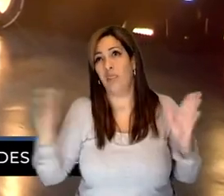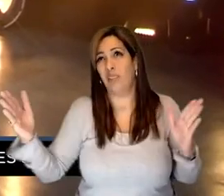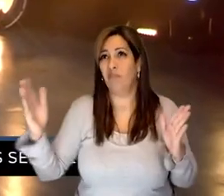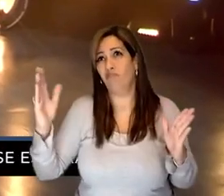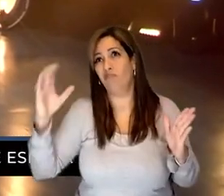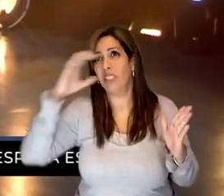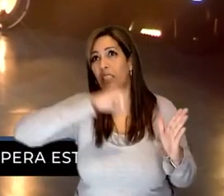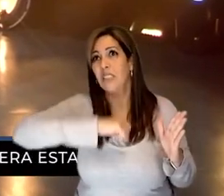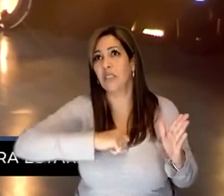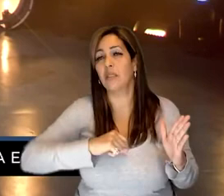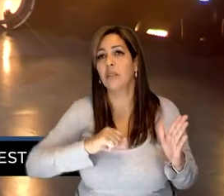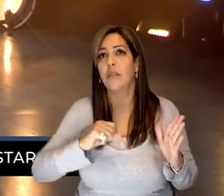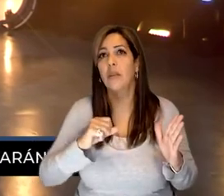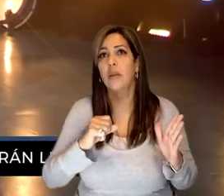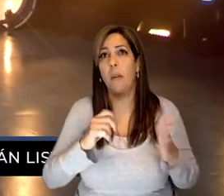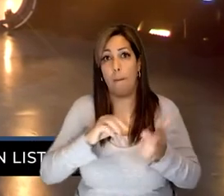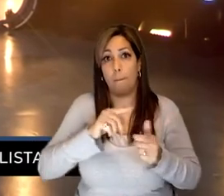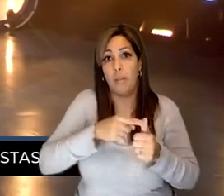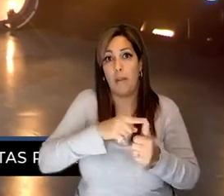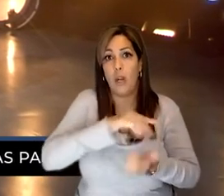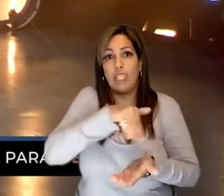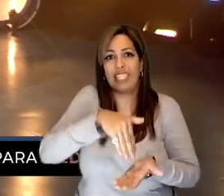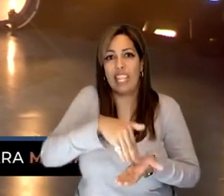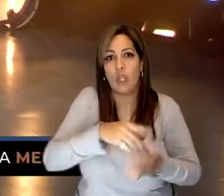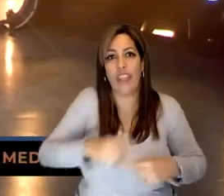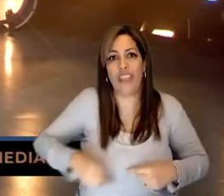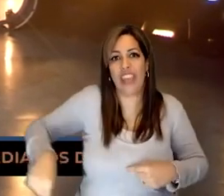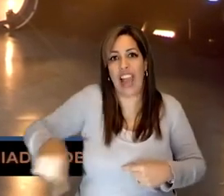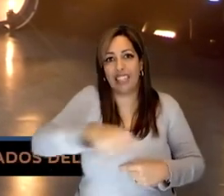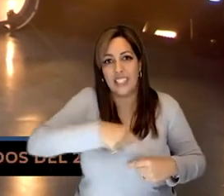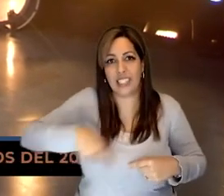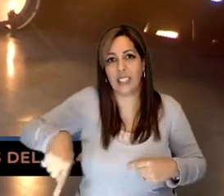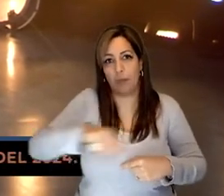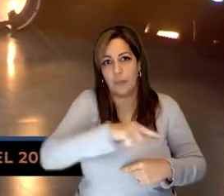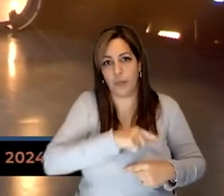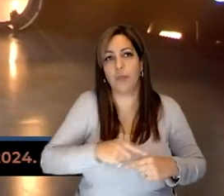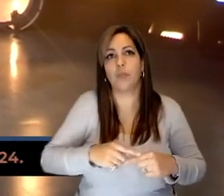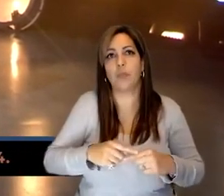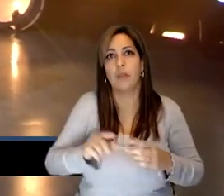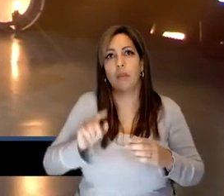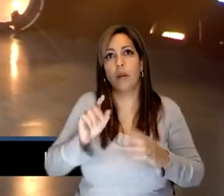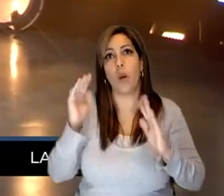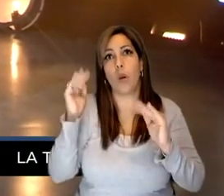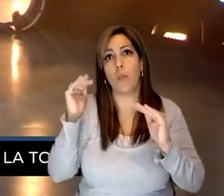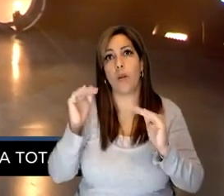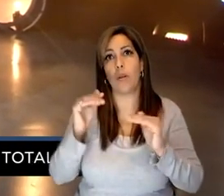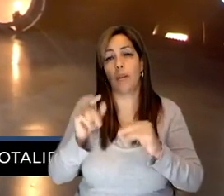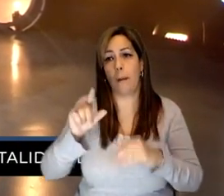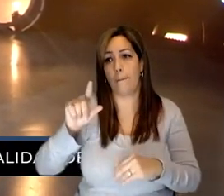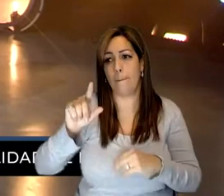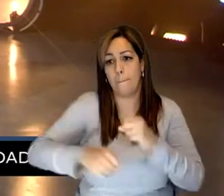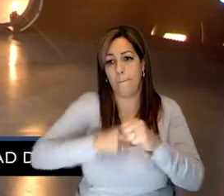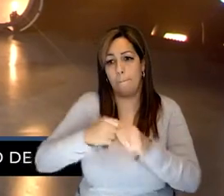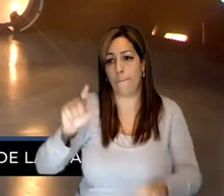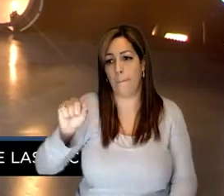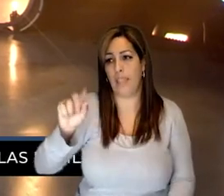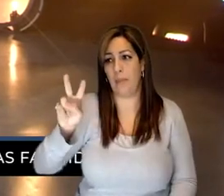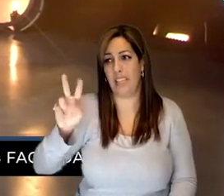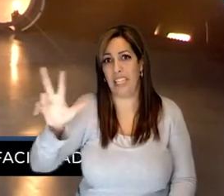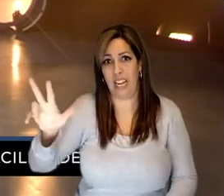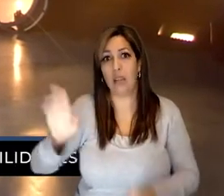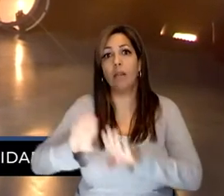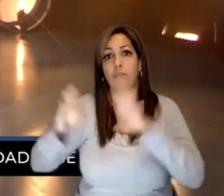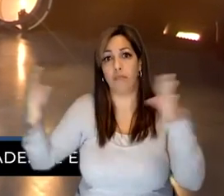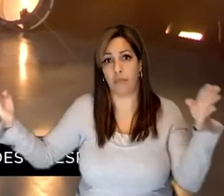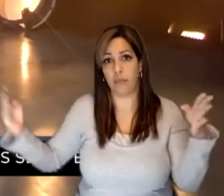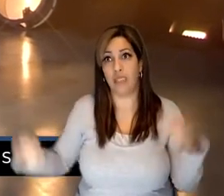se va a inaugurar por fase. El centro de diálisis se tiene estimado de que va a abrir a finales del 2023 y la facilidad